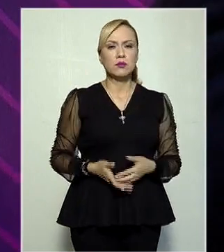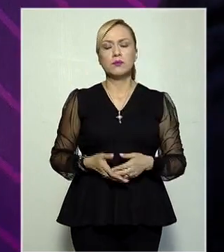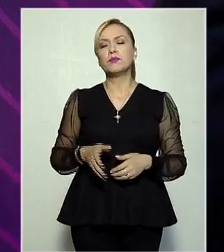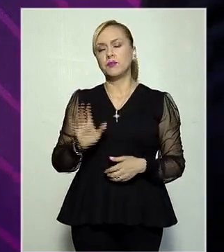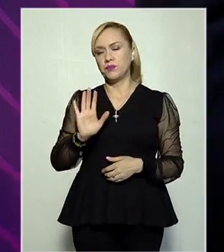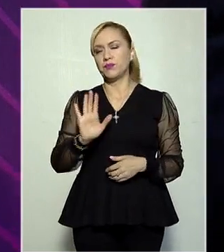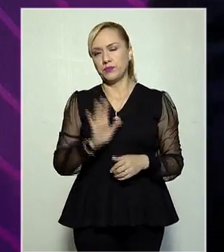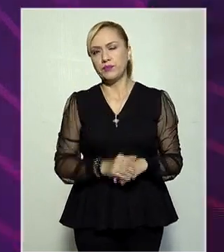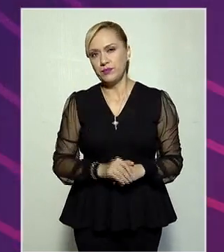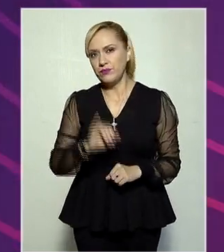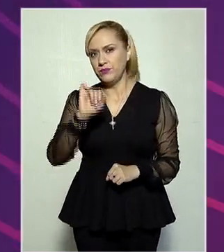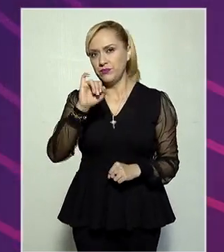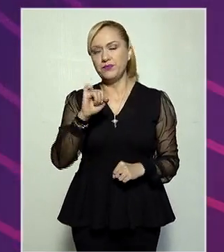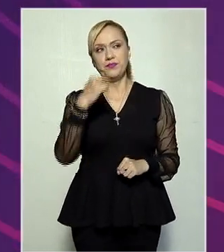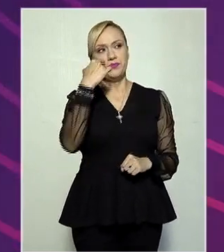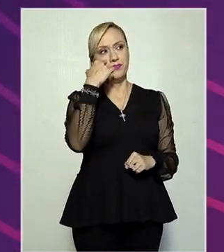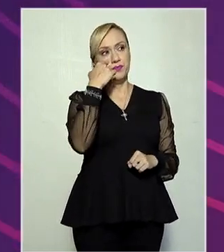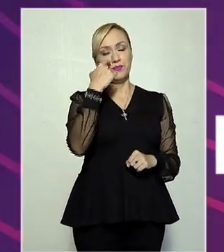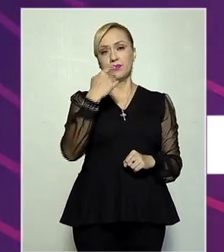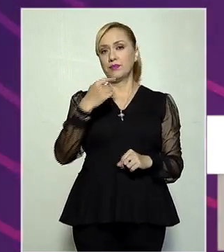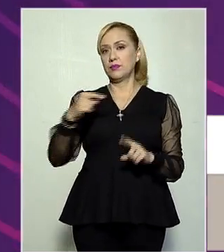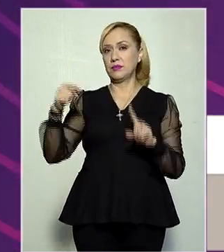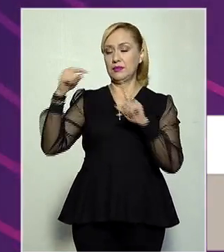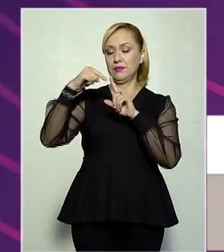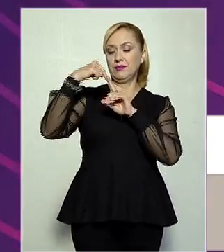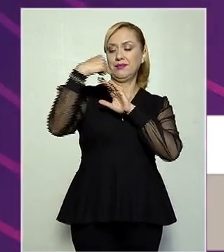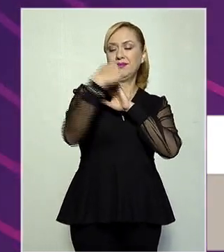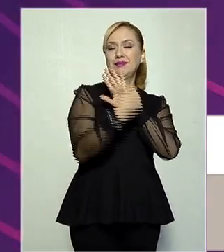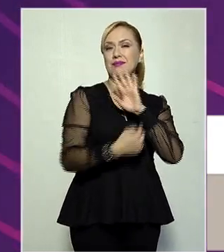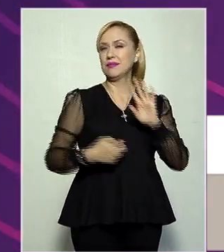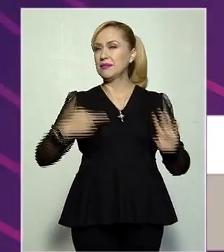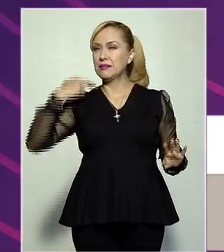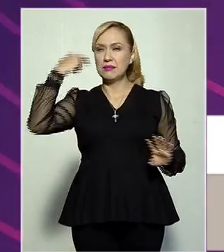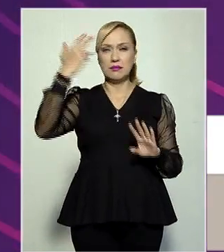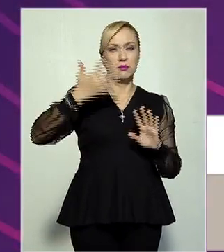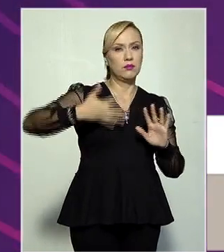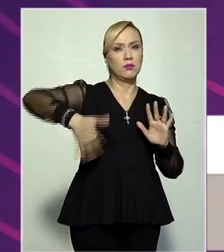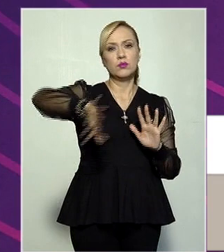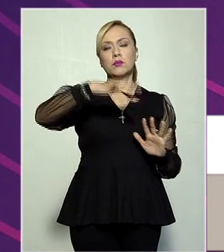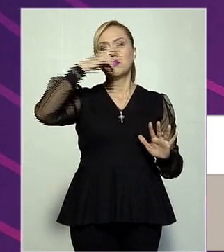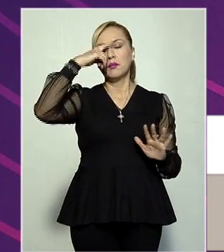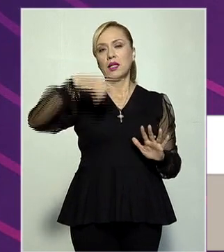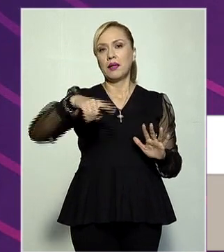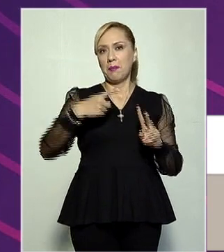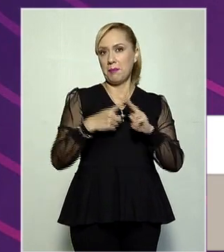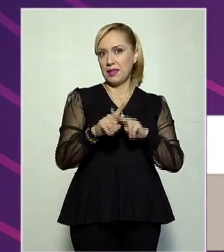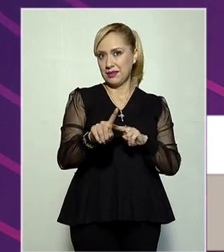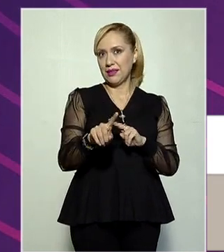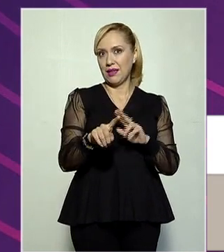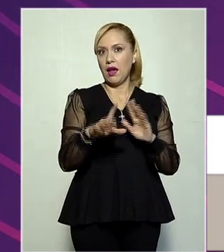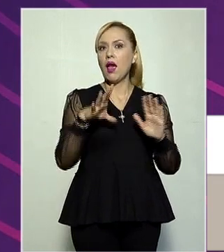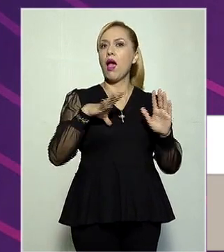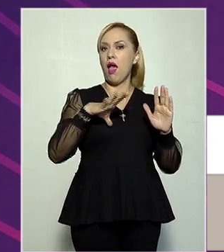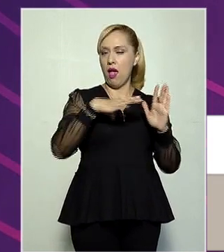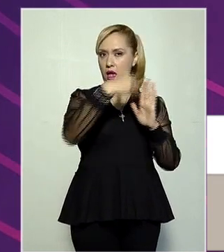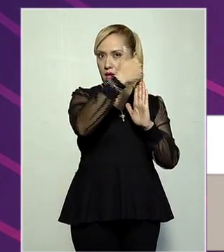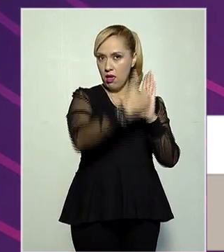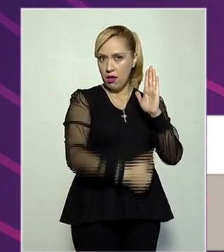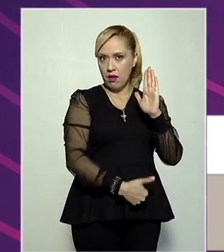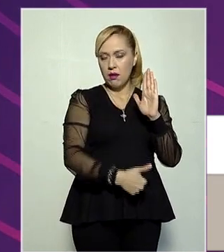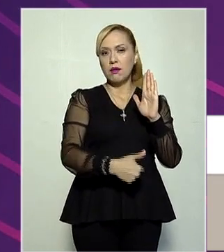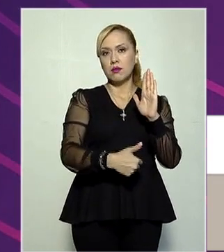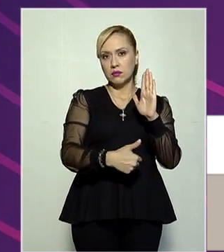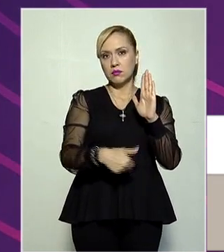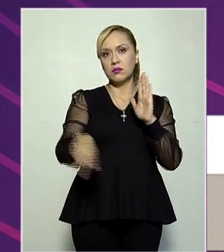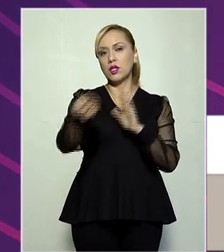Sí, los principios rectores para la búsqueda, o sea, que son un documento que deriva del trabajo